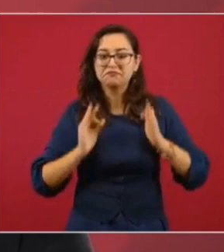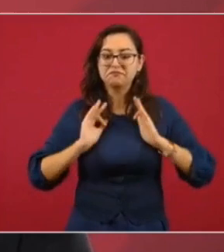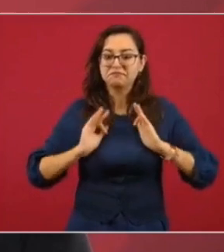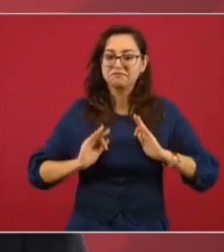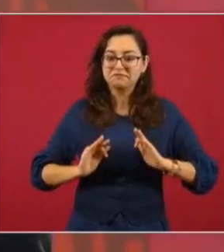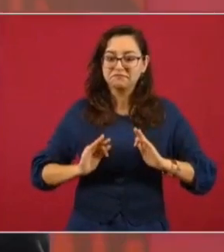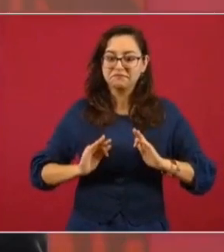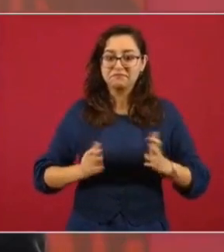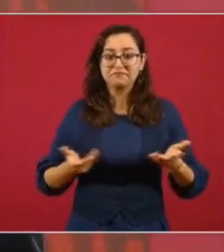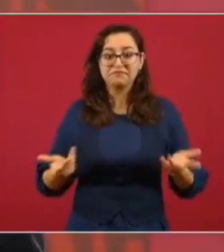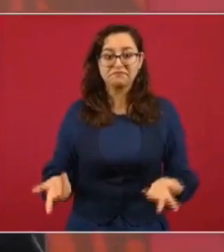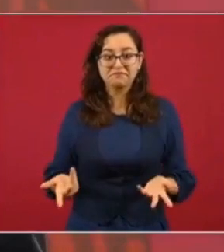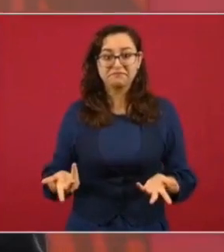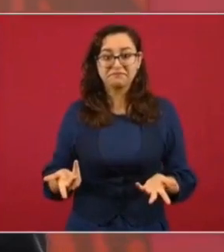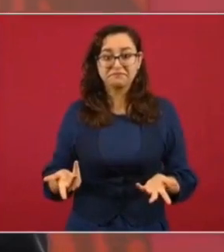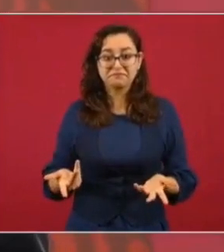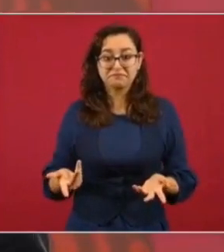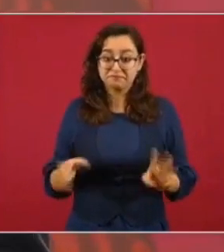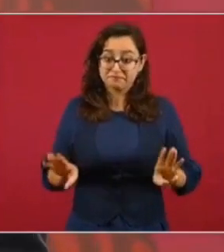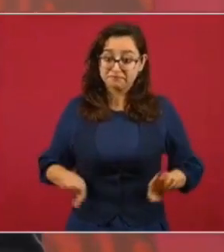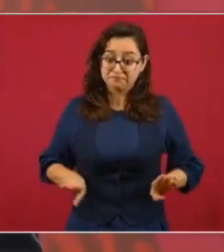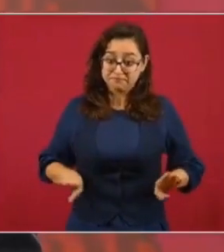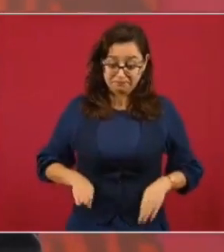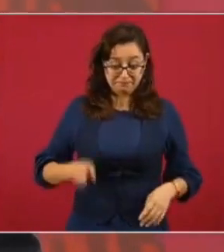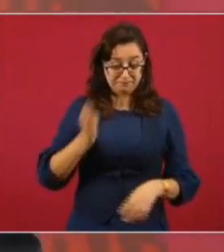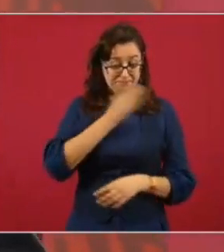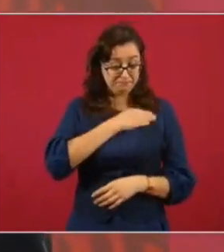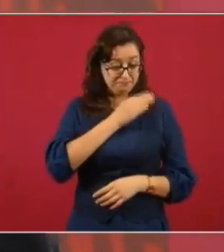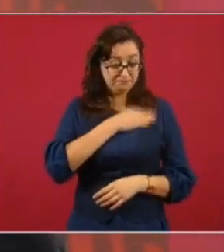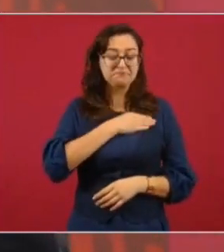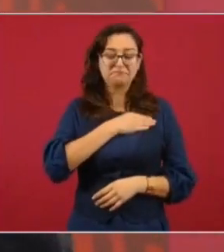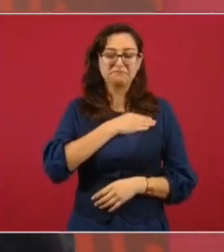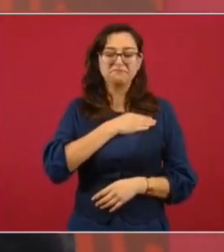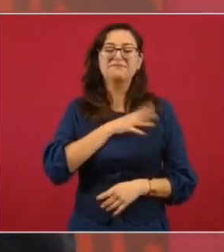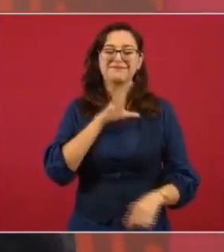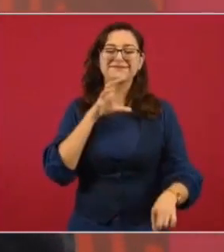Y solo siendo buenos podemos ser felices.